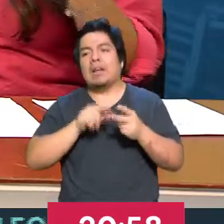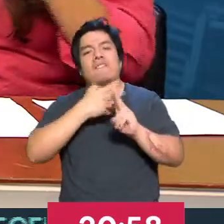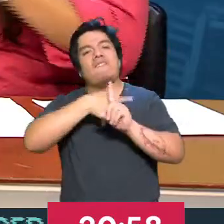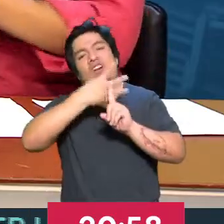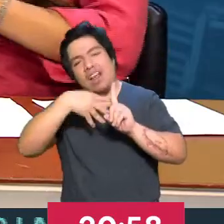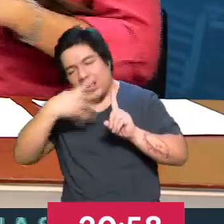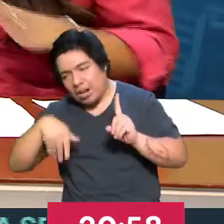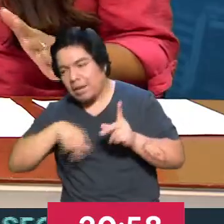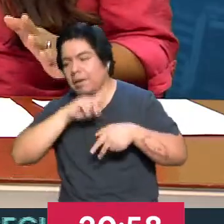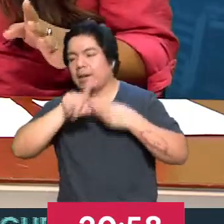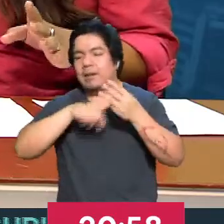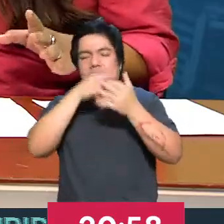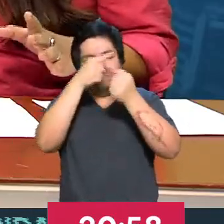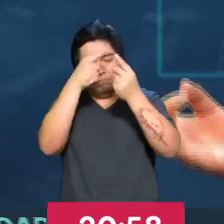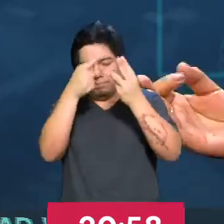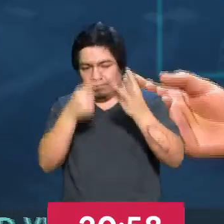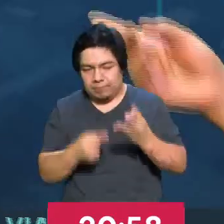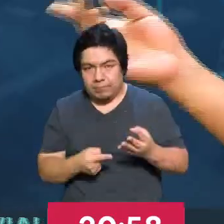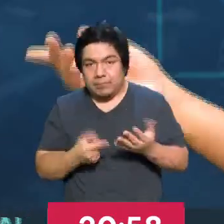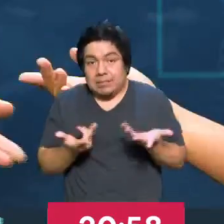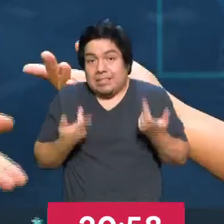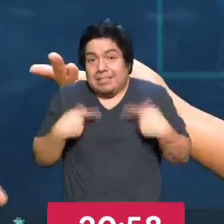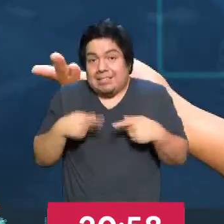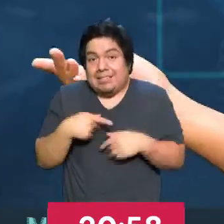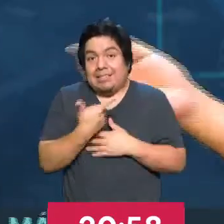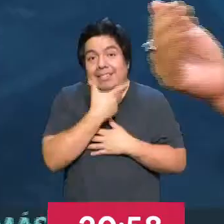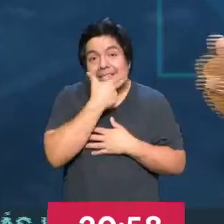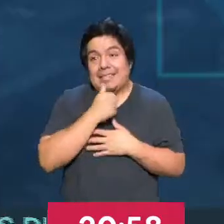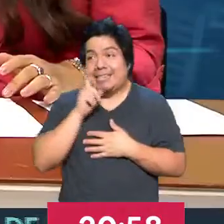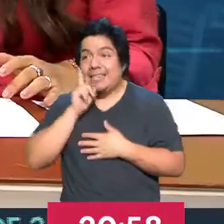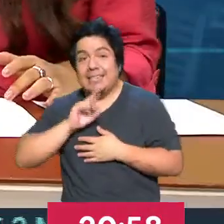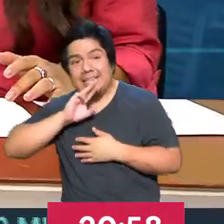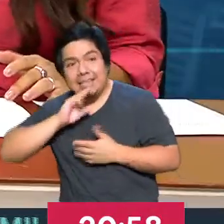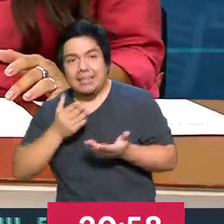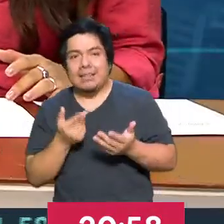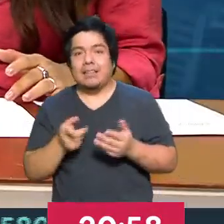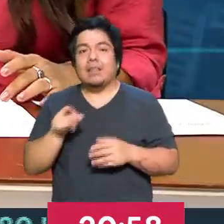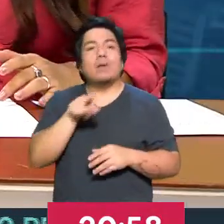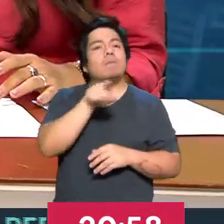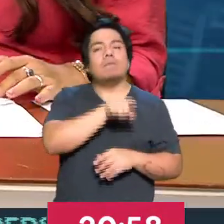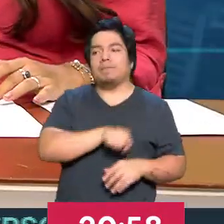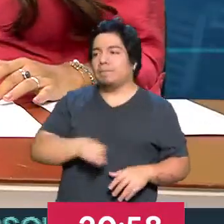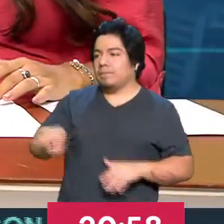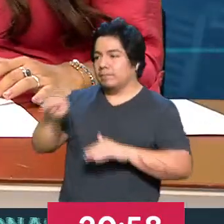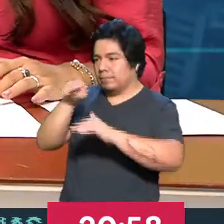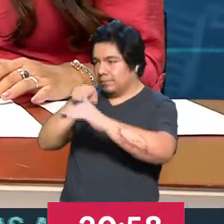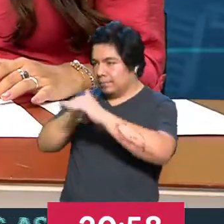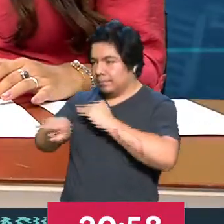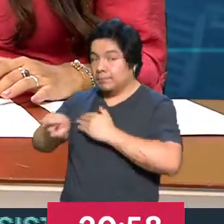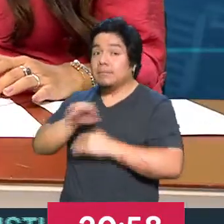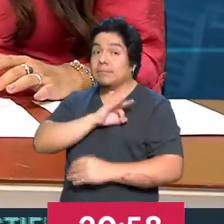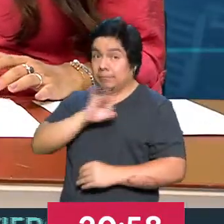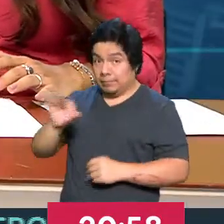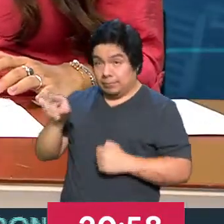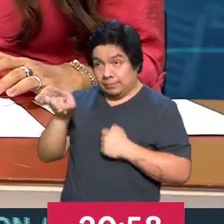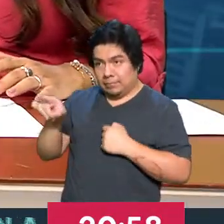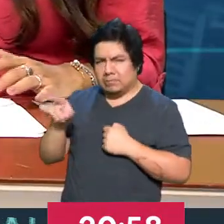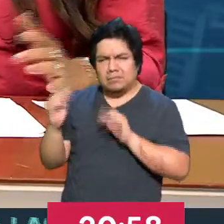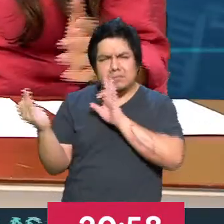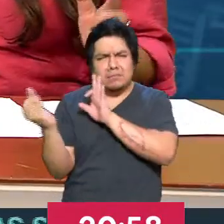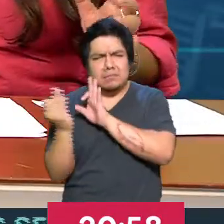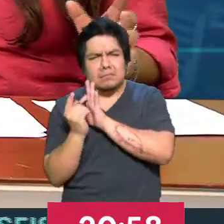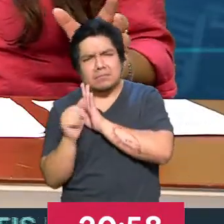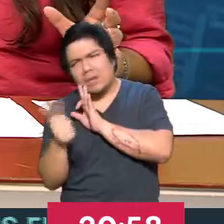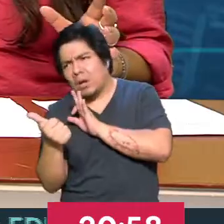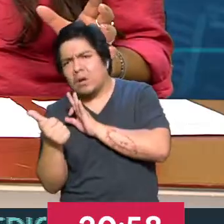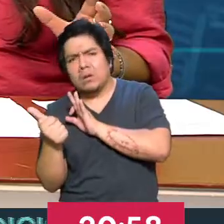sexuales, por algún motivo, por género, maternidad, puede ir a denunciar, como fue tu caso, puede acercarse. ¿Te acercaste a alguna